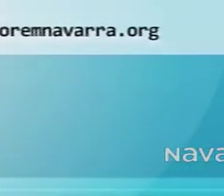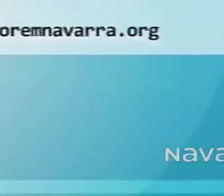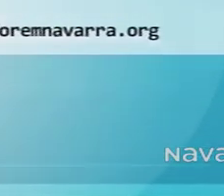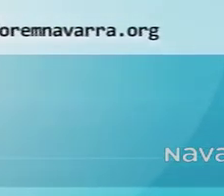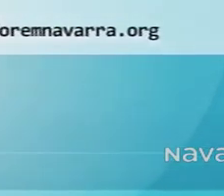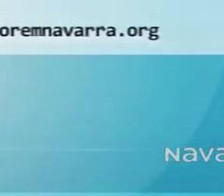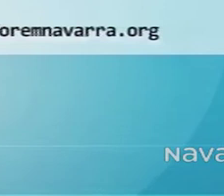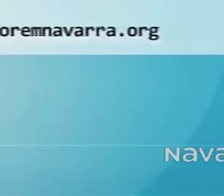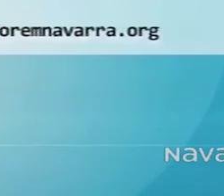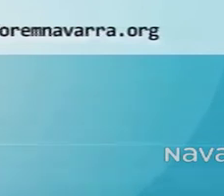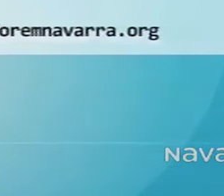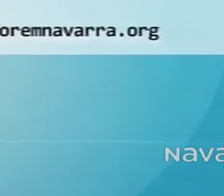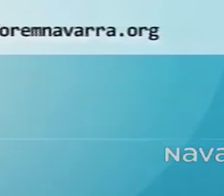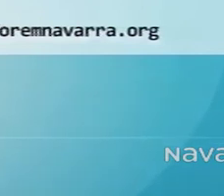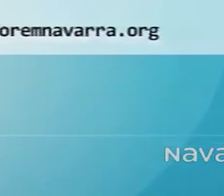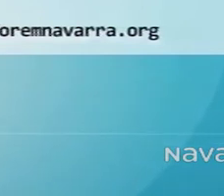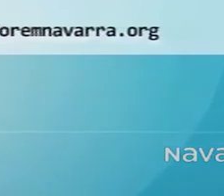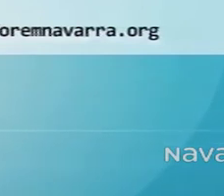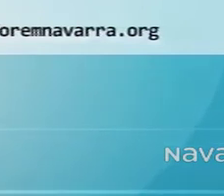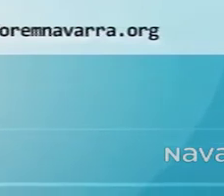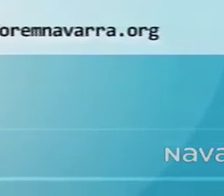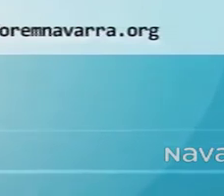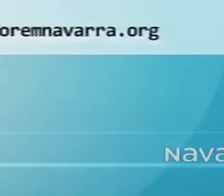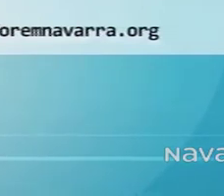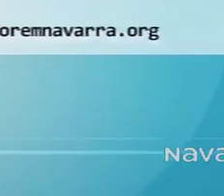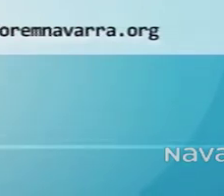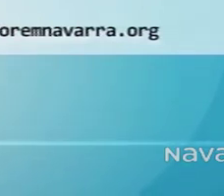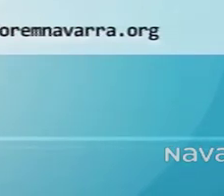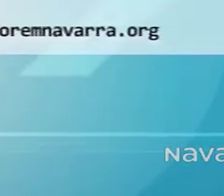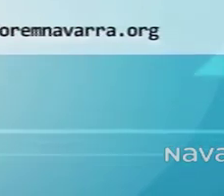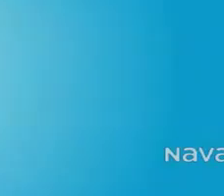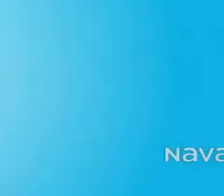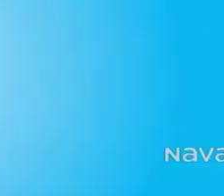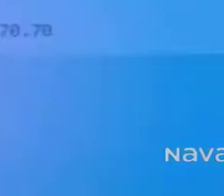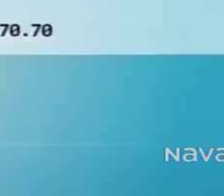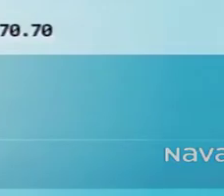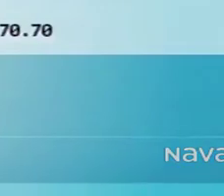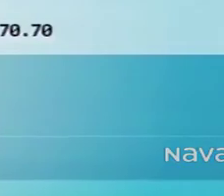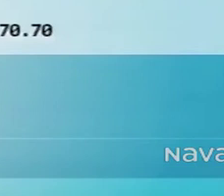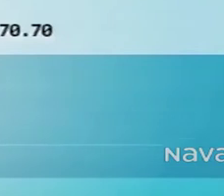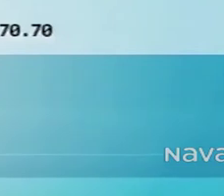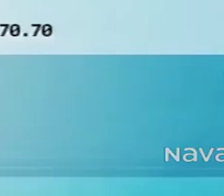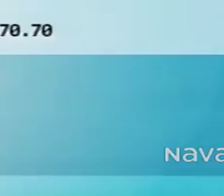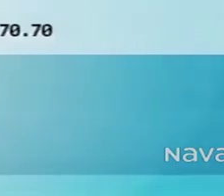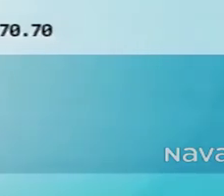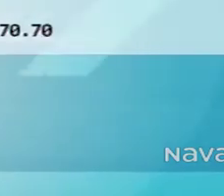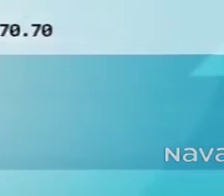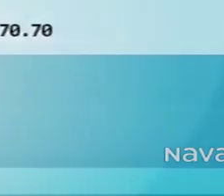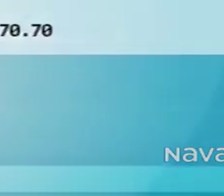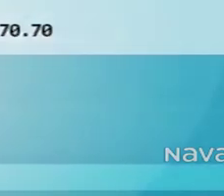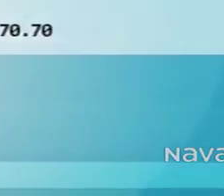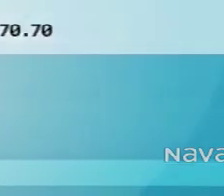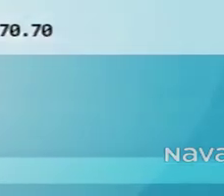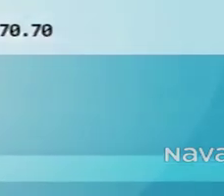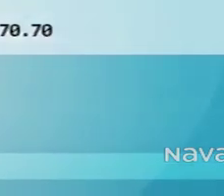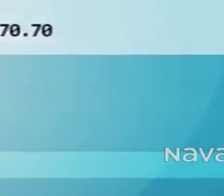la Seguridad Social. Se celebrará en el Foren de Tudela del 3 al 20 de junio. La Cámara Navarra ha organizado